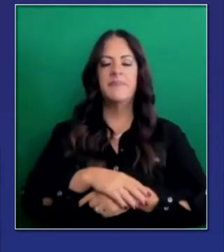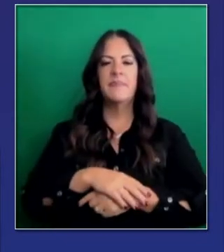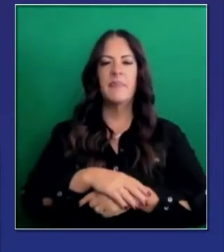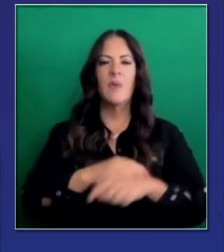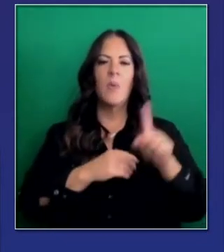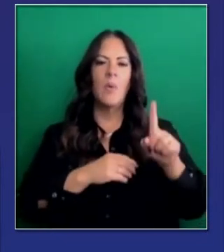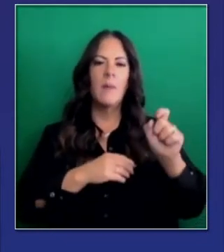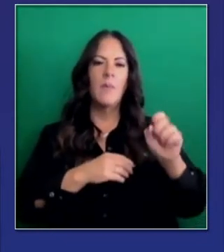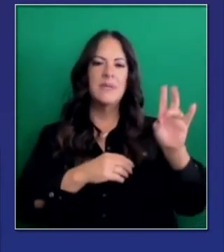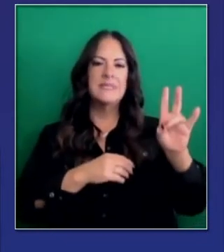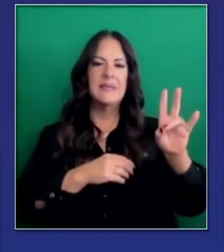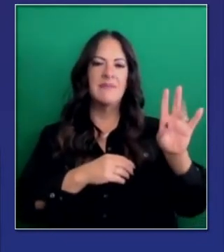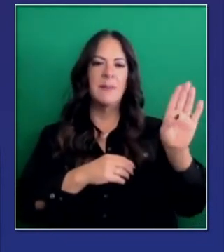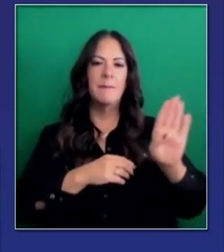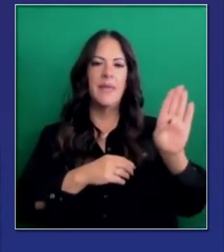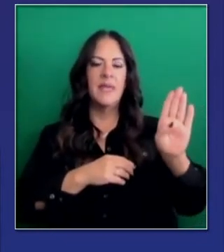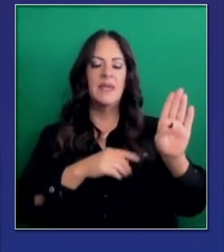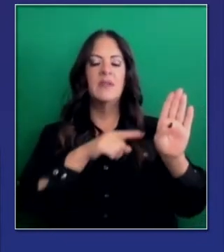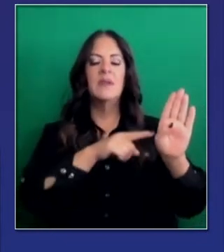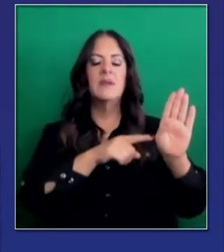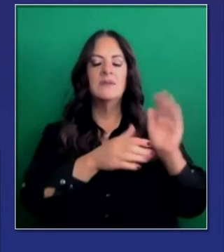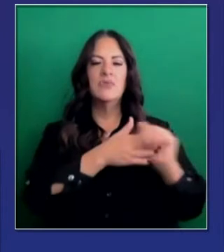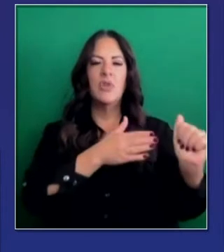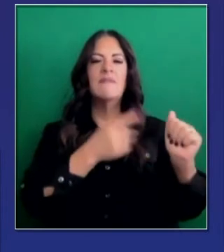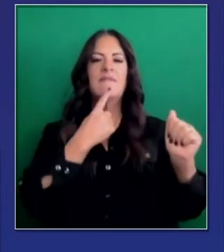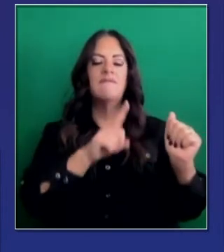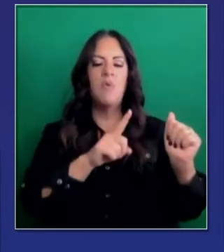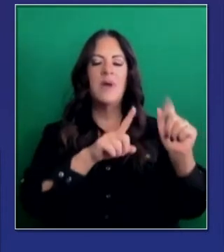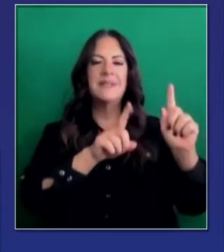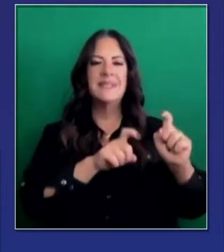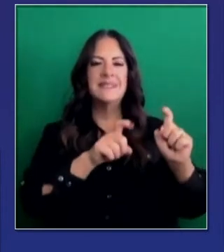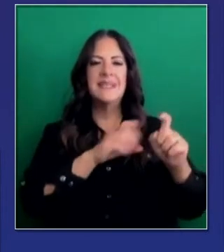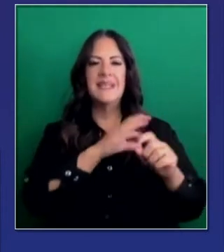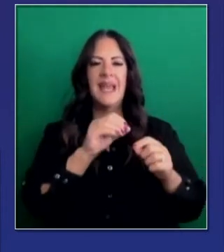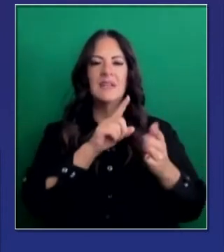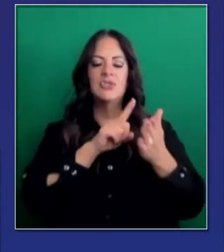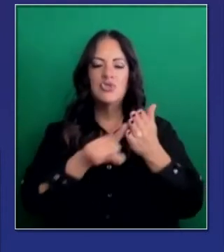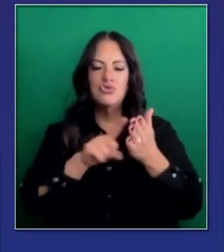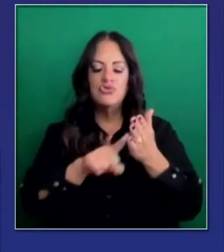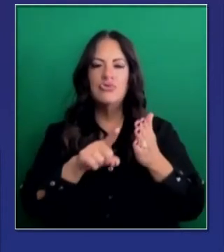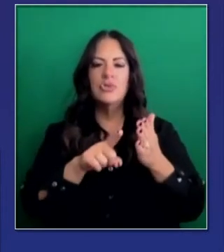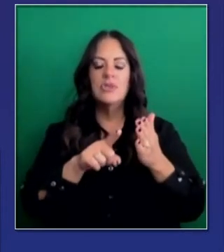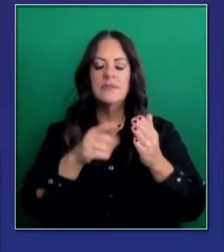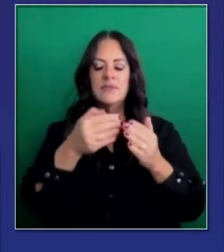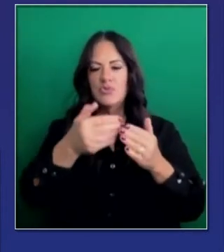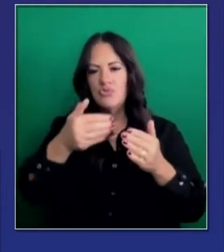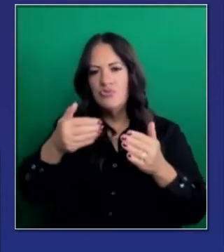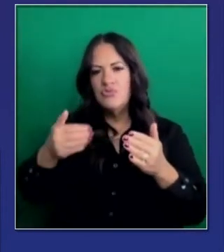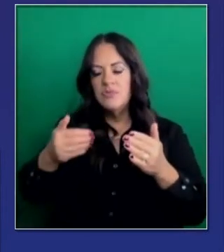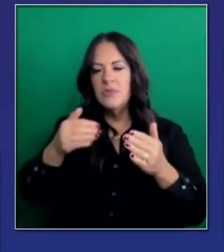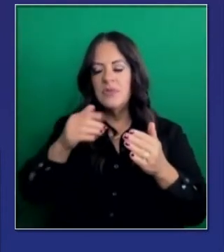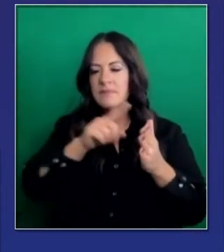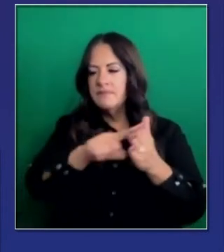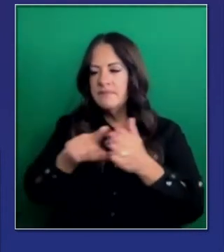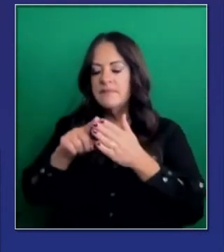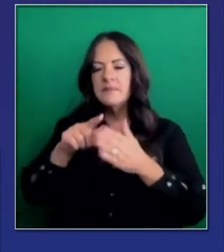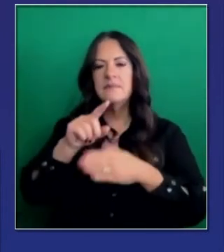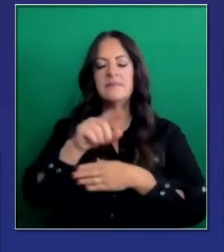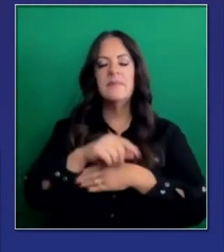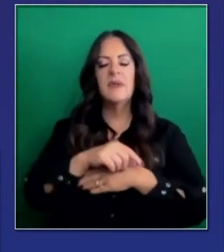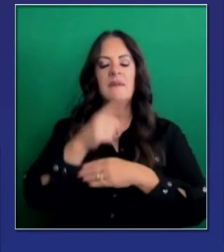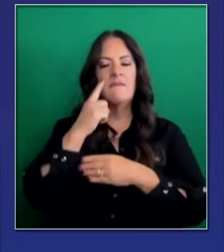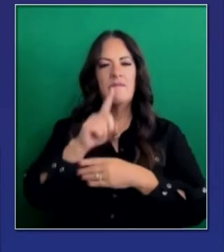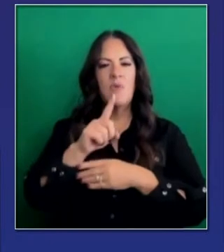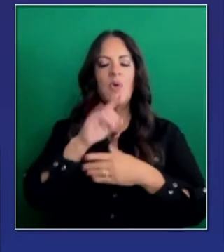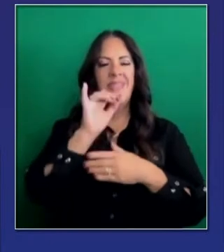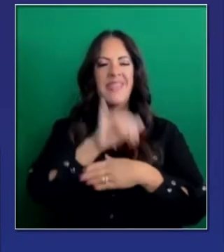mil millones para pruebas a hacer rastreo de contactos y otro apoyo para la pandemia pero específicamente para administrar